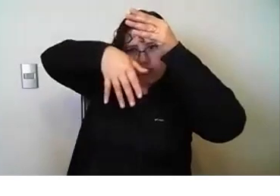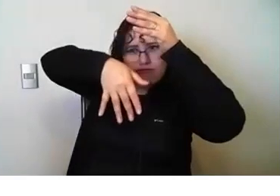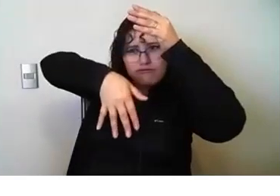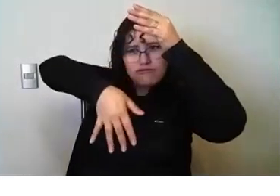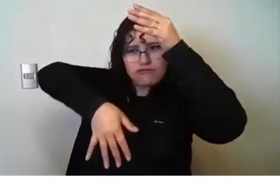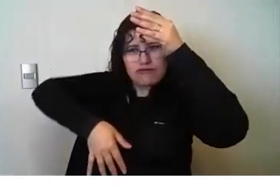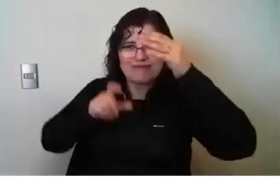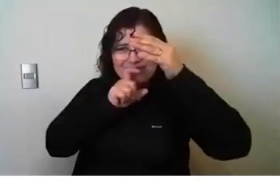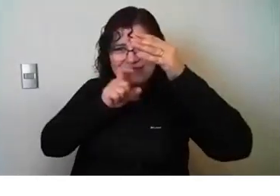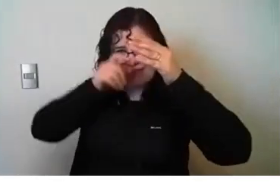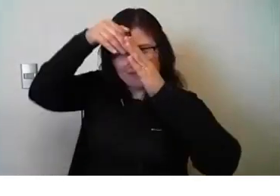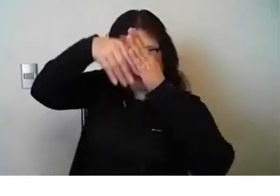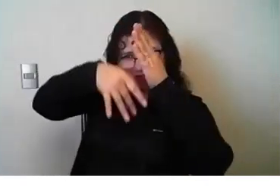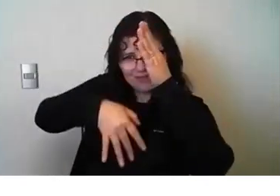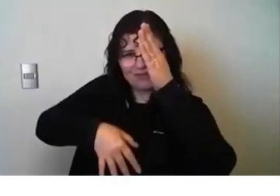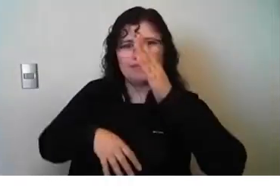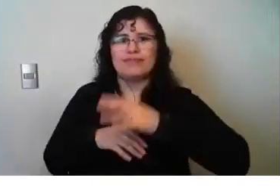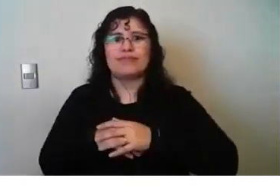médula espinal con los distintos segmentos.